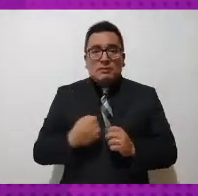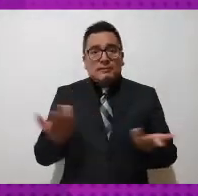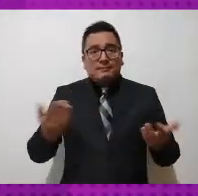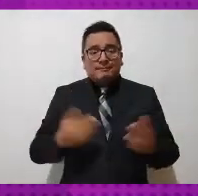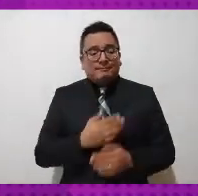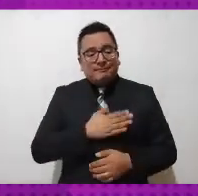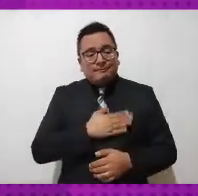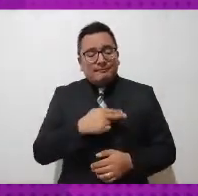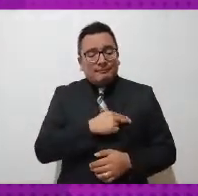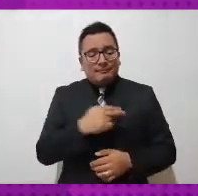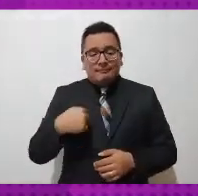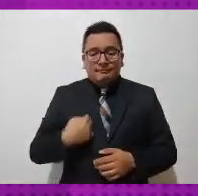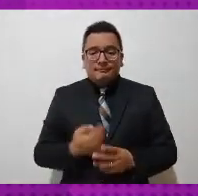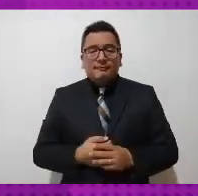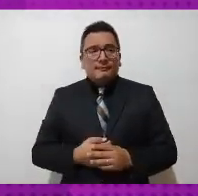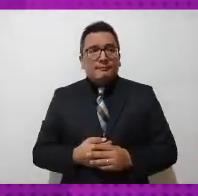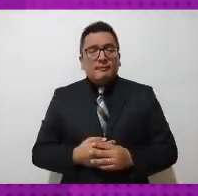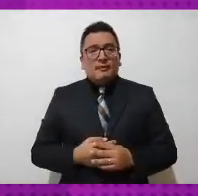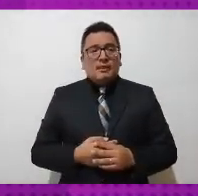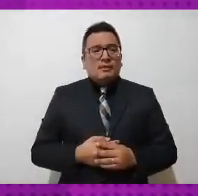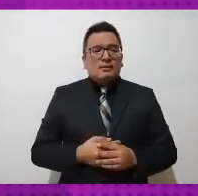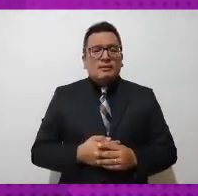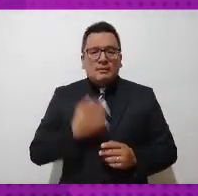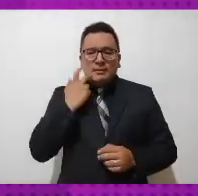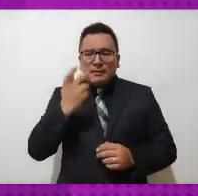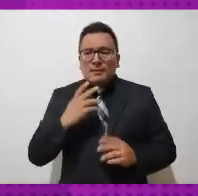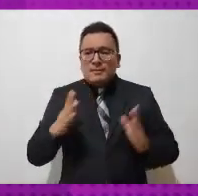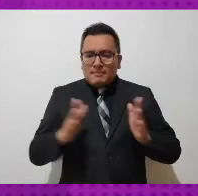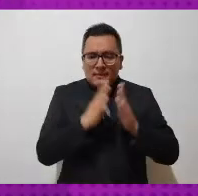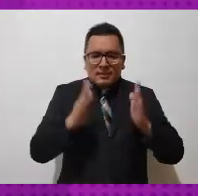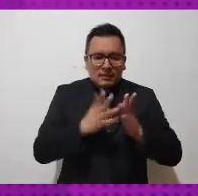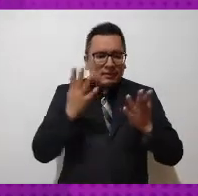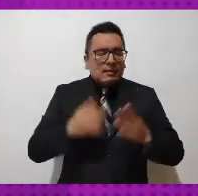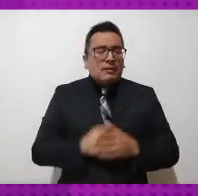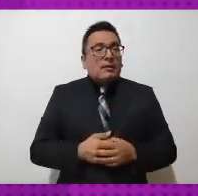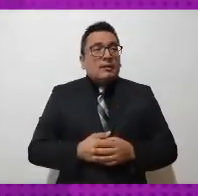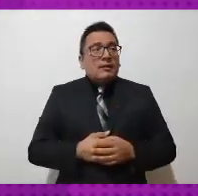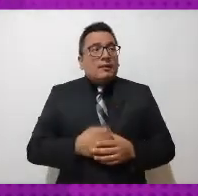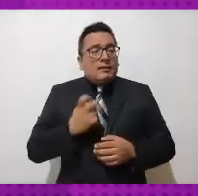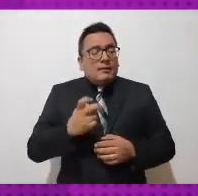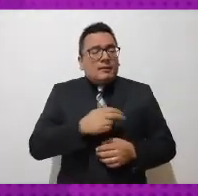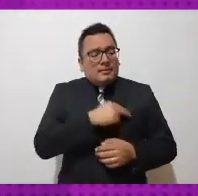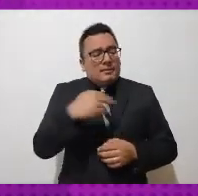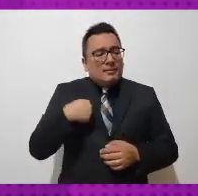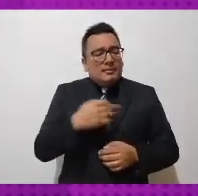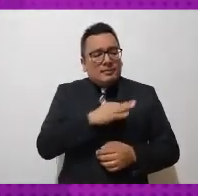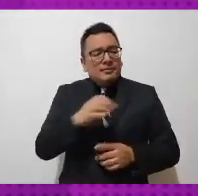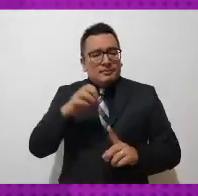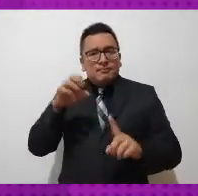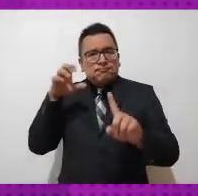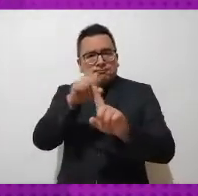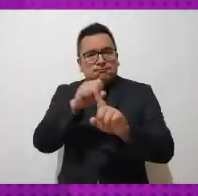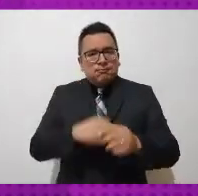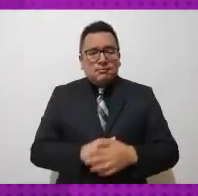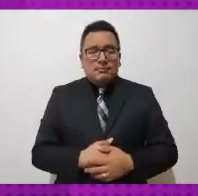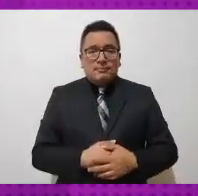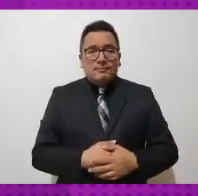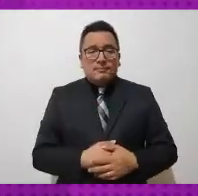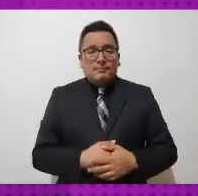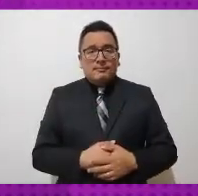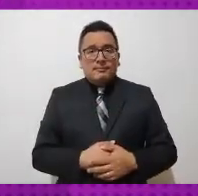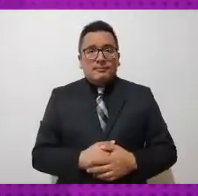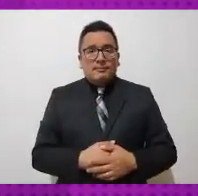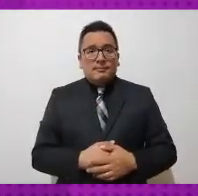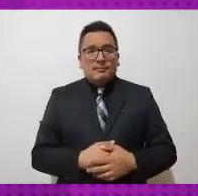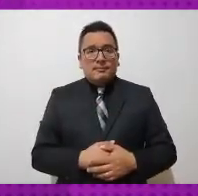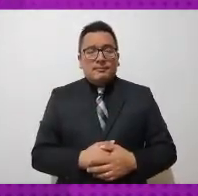bueno, alzando la voz y participando de manera activa, cada vez lo estaremos